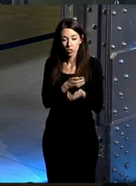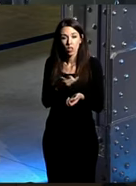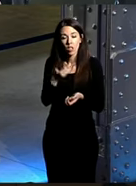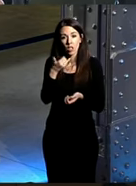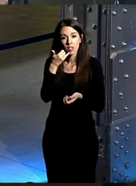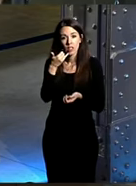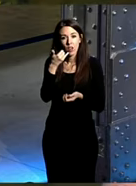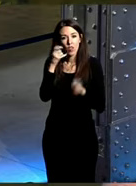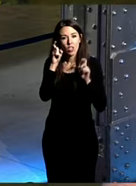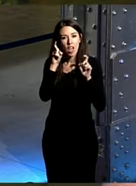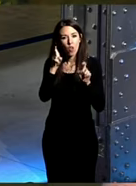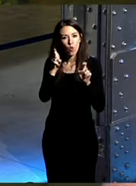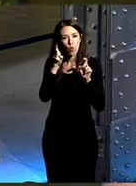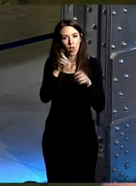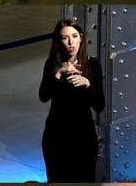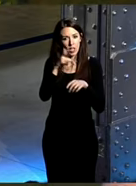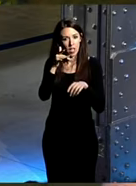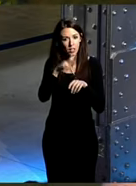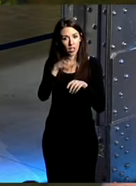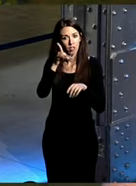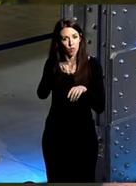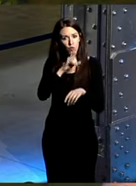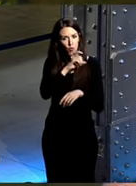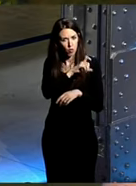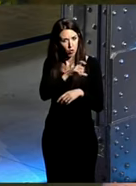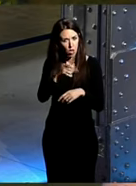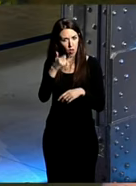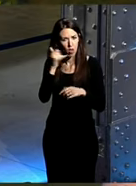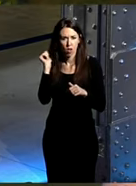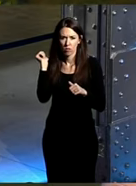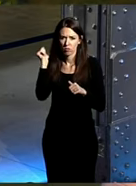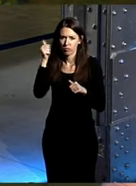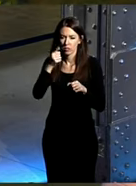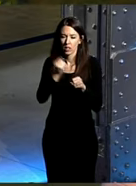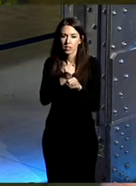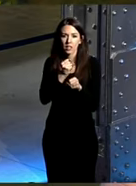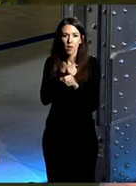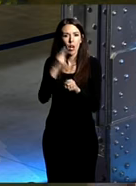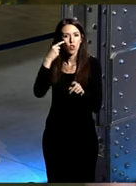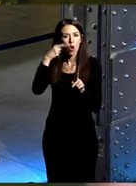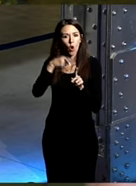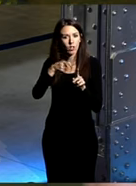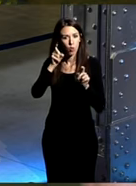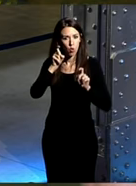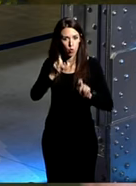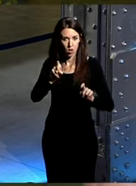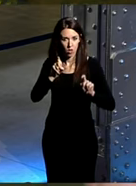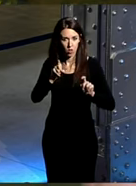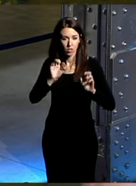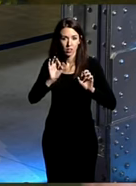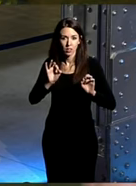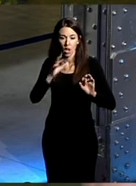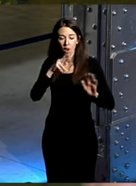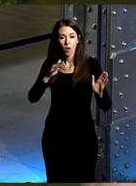Telefónica Educación Digital y Fundación llevamos muchos años trabajando por la educación, ¿no? Especialmente en